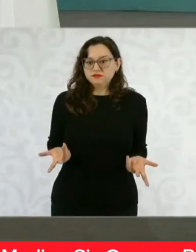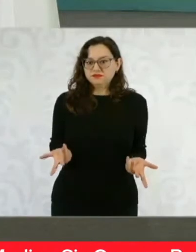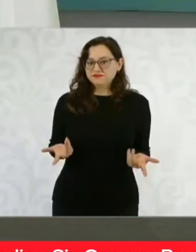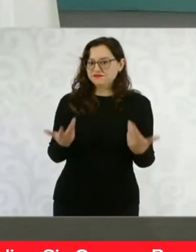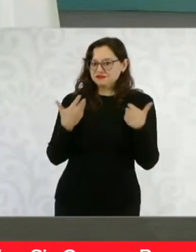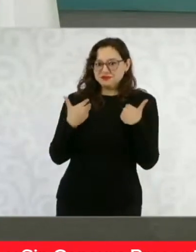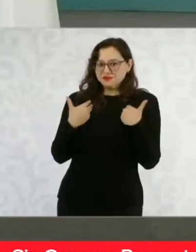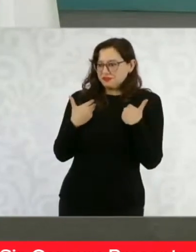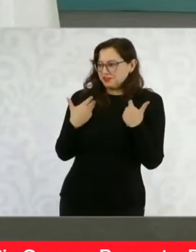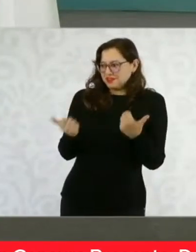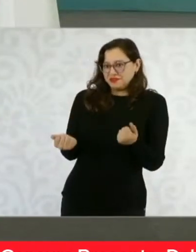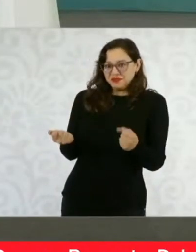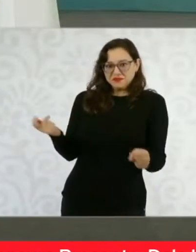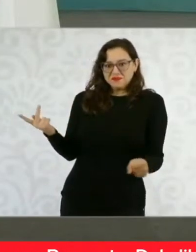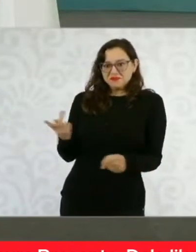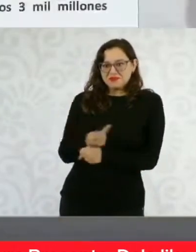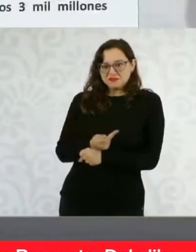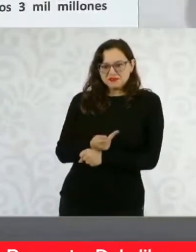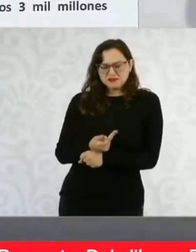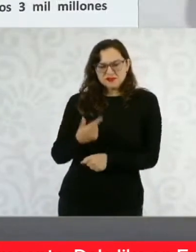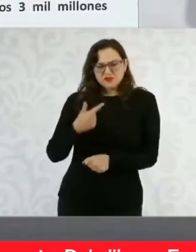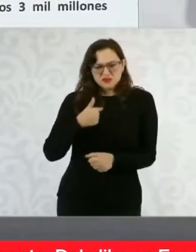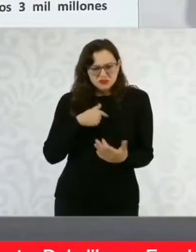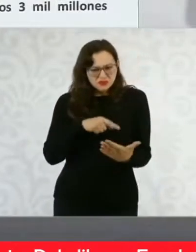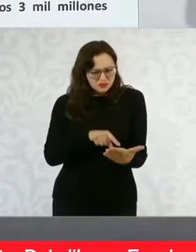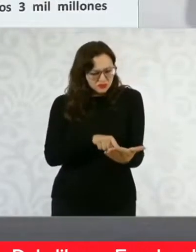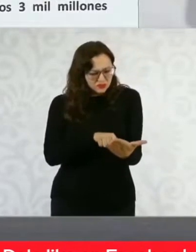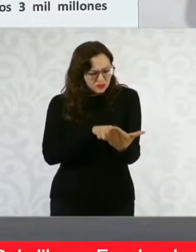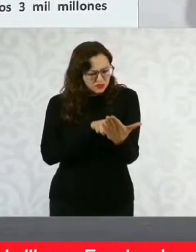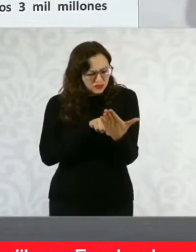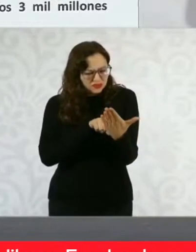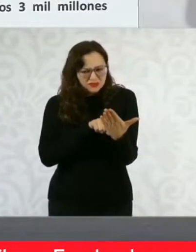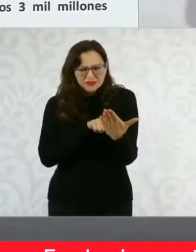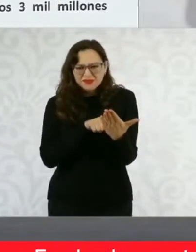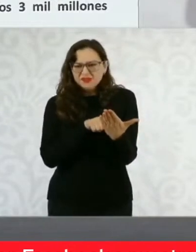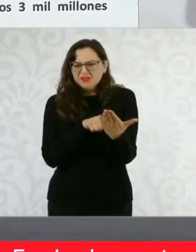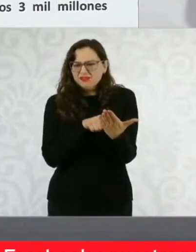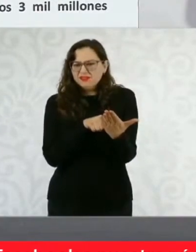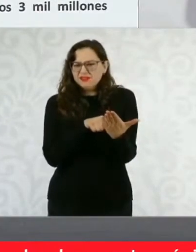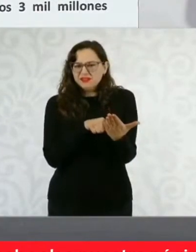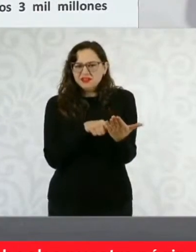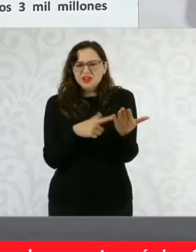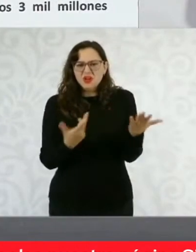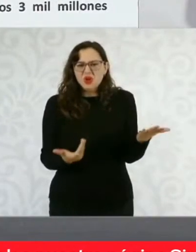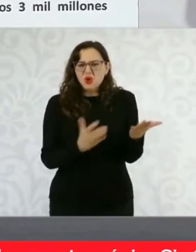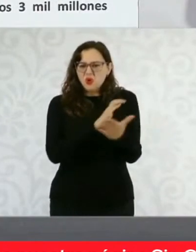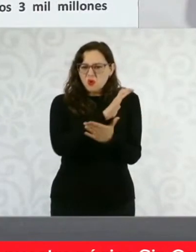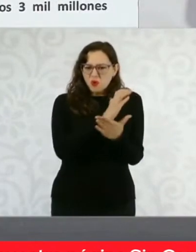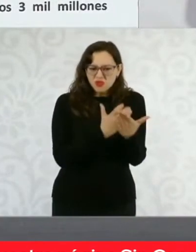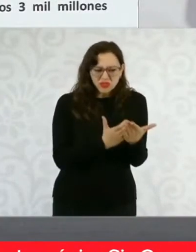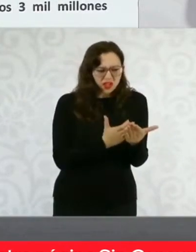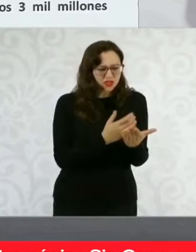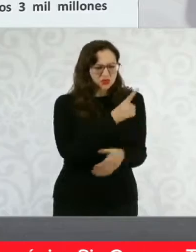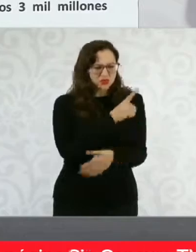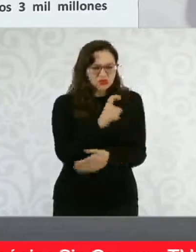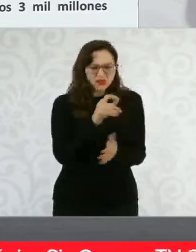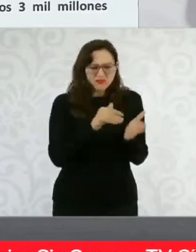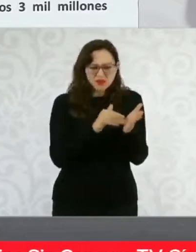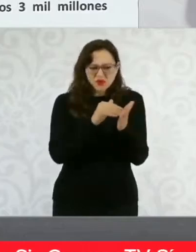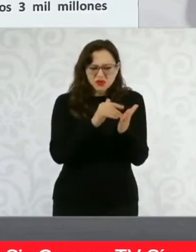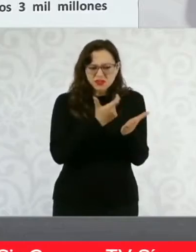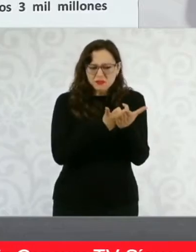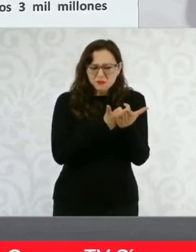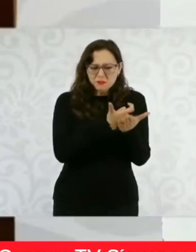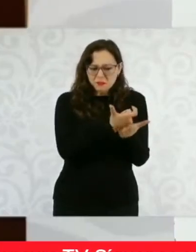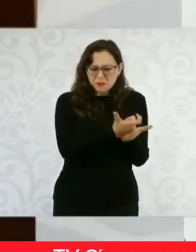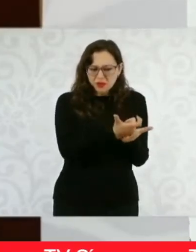entenderlo porque lo primero que cuando yo me enteré de esto, cómo a partir de un contrato de 100 millones, cómo